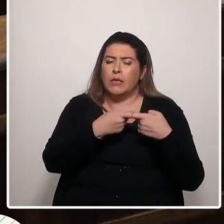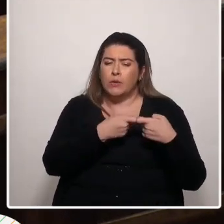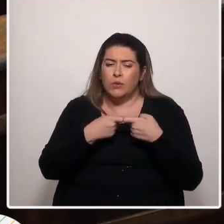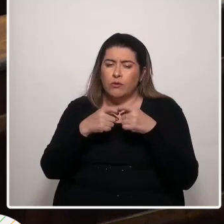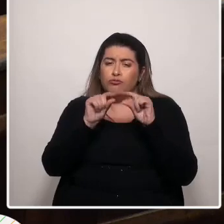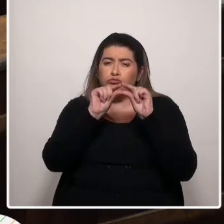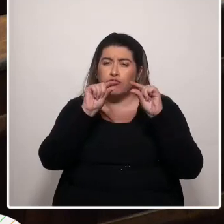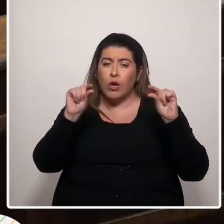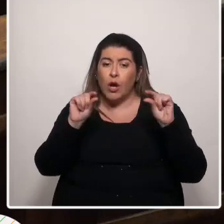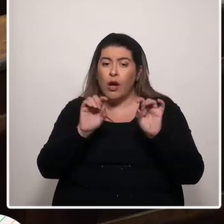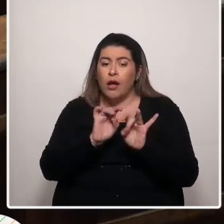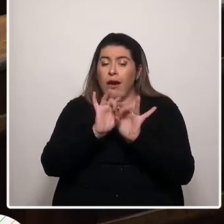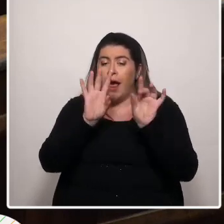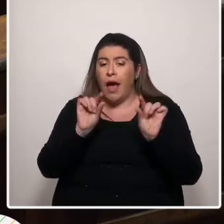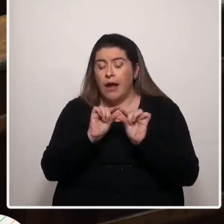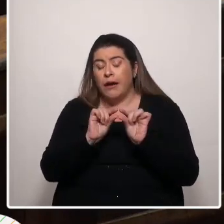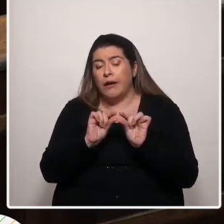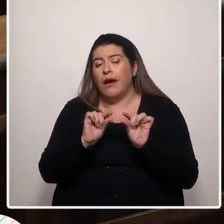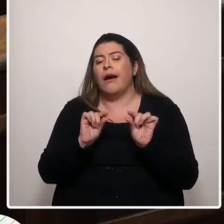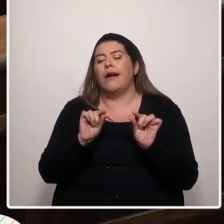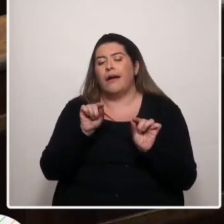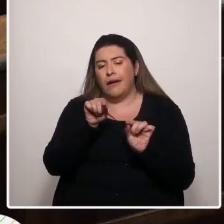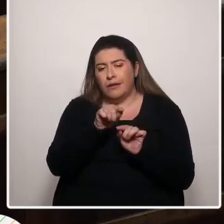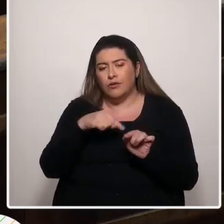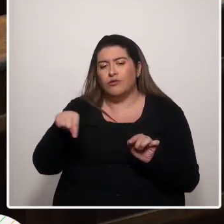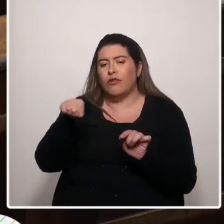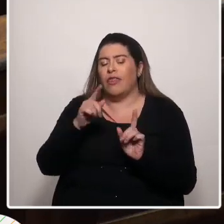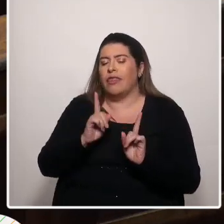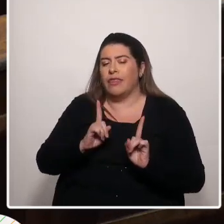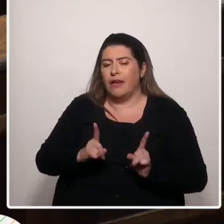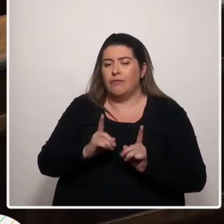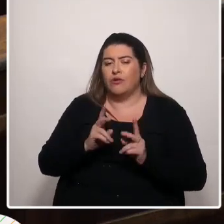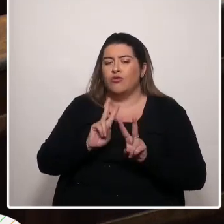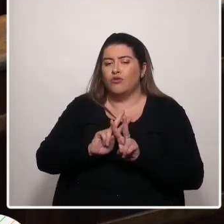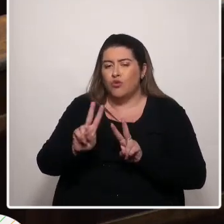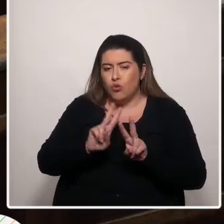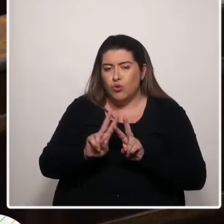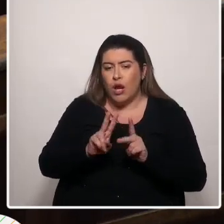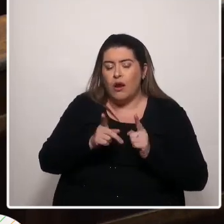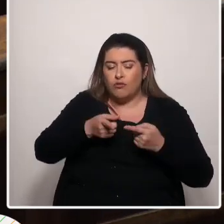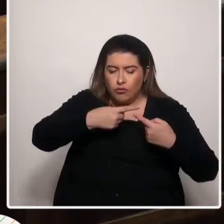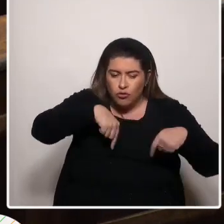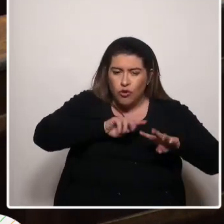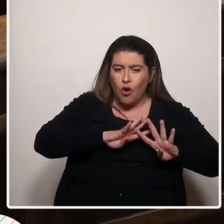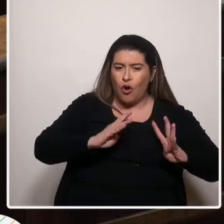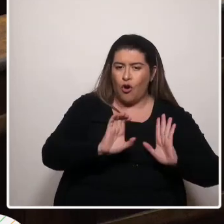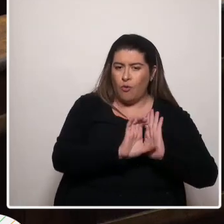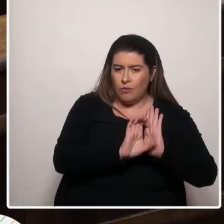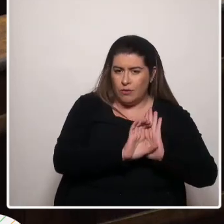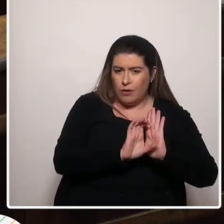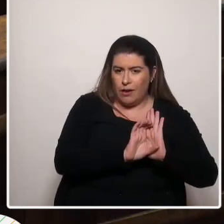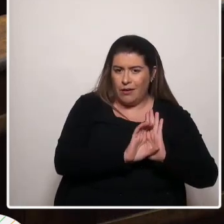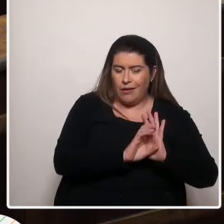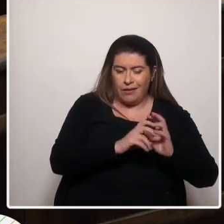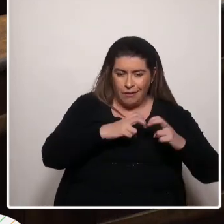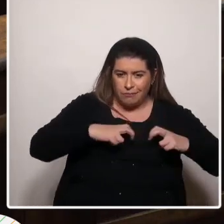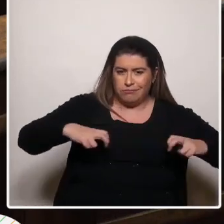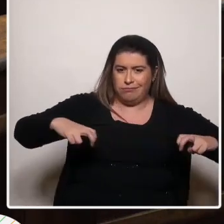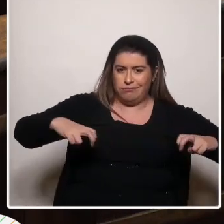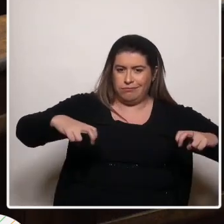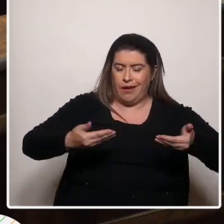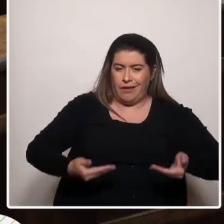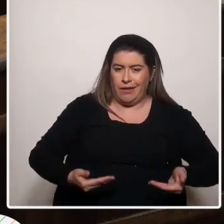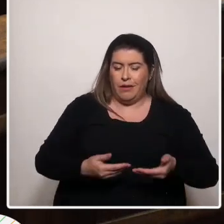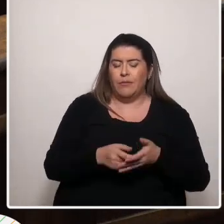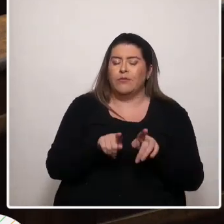interpretación correcta, por supuesto que tendremos que resolver los propios convencionales que estamos en esta sala. Pero